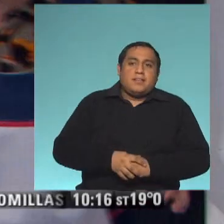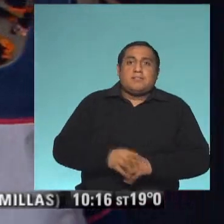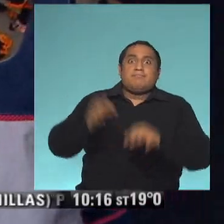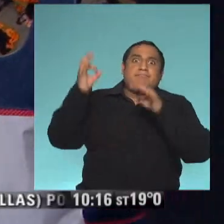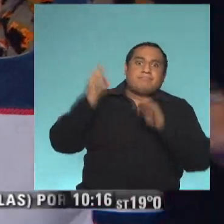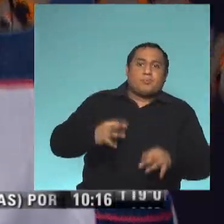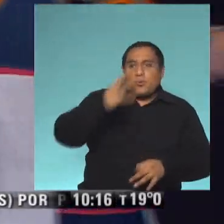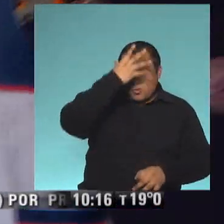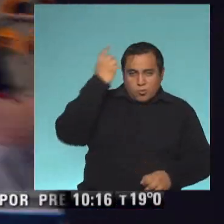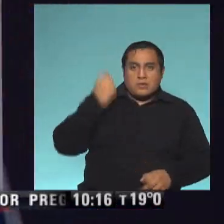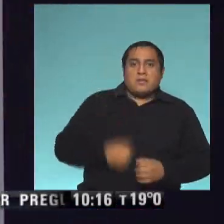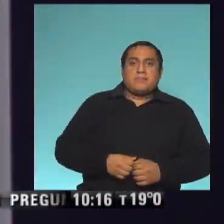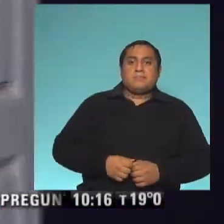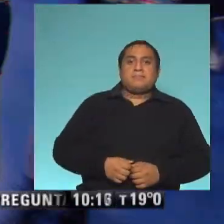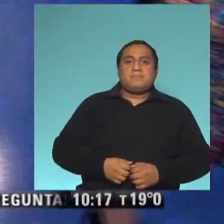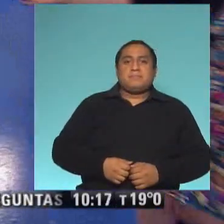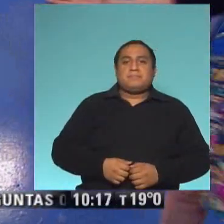Nuria!